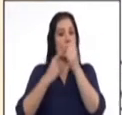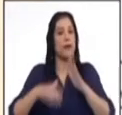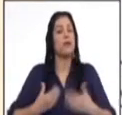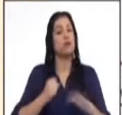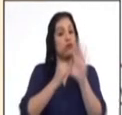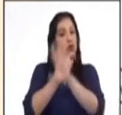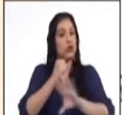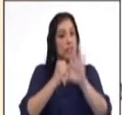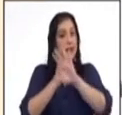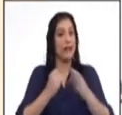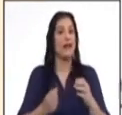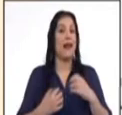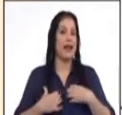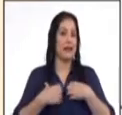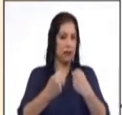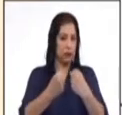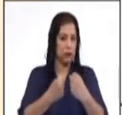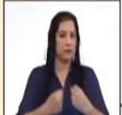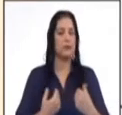proteger nuestra salud.